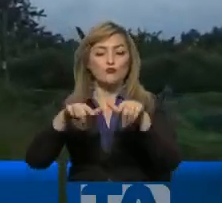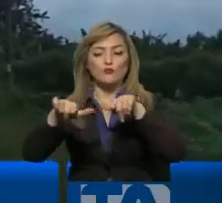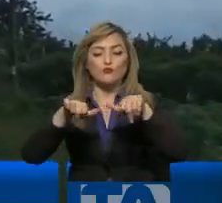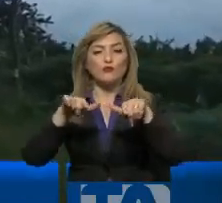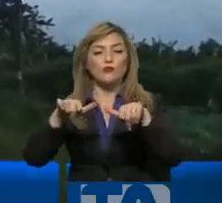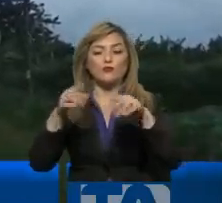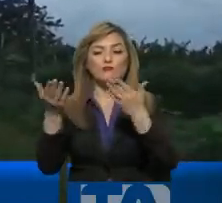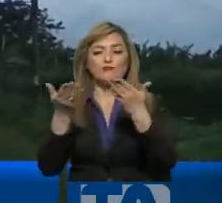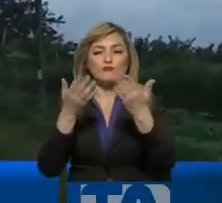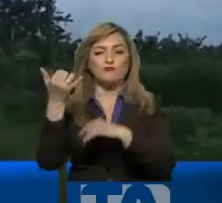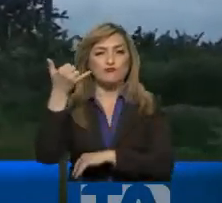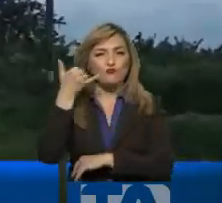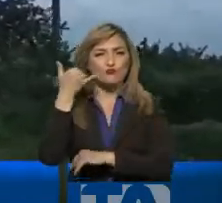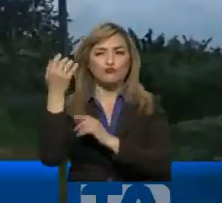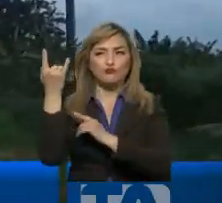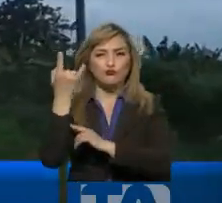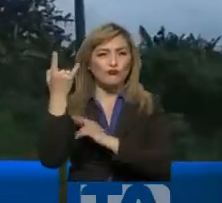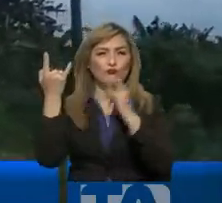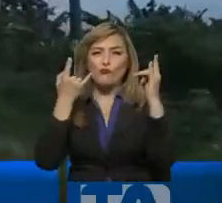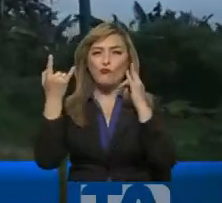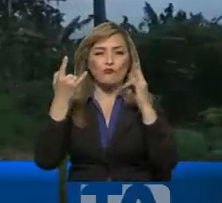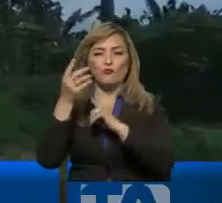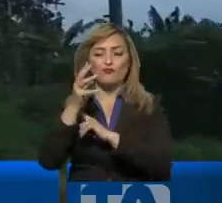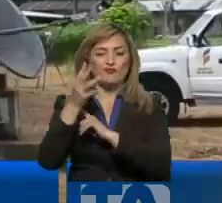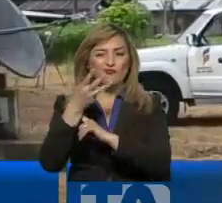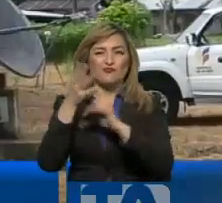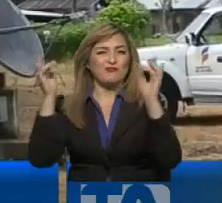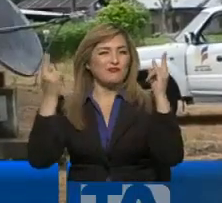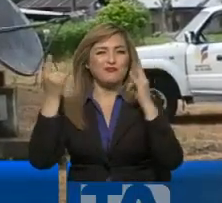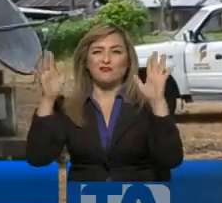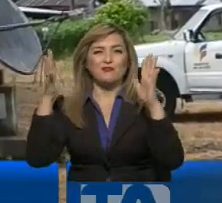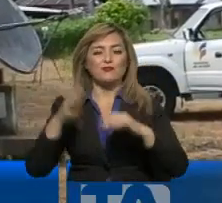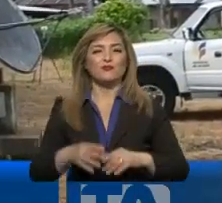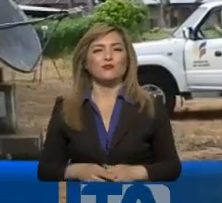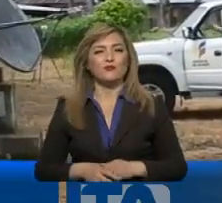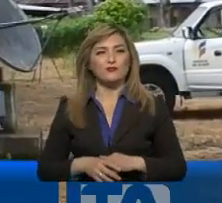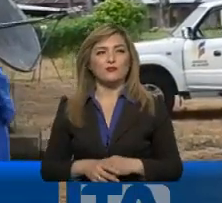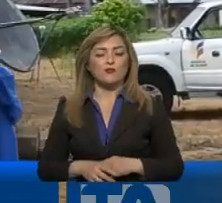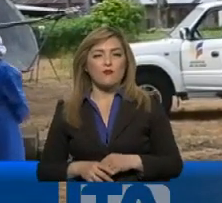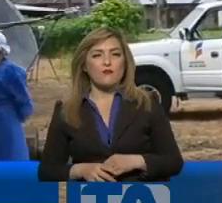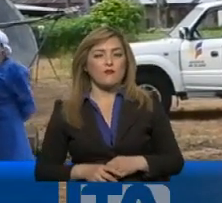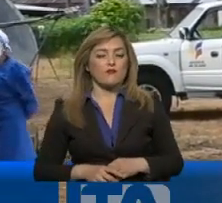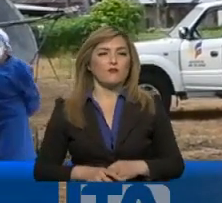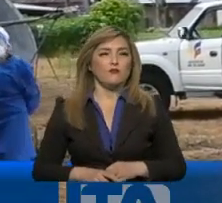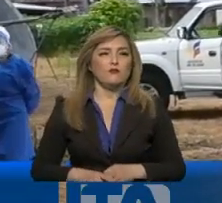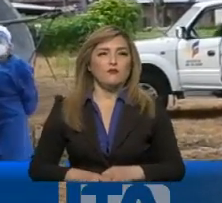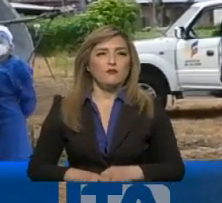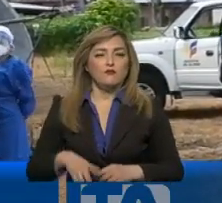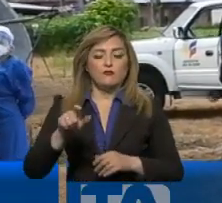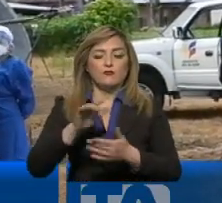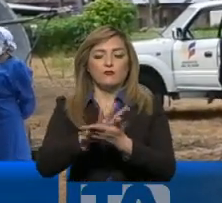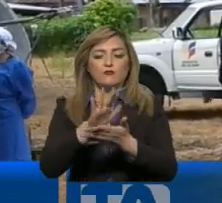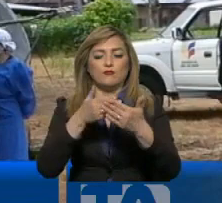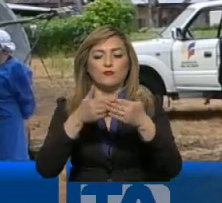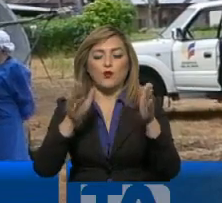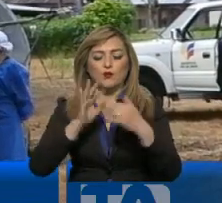cuenta con los servicios de telefonía móvil ni de internet, razón por las cuales se vio necesario reabrir esas escuelas en